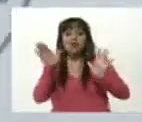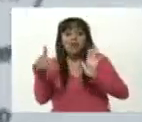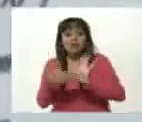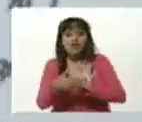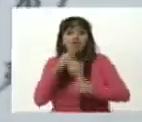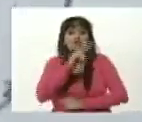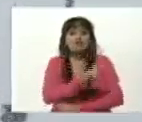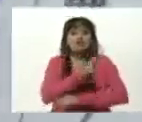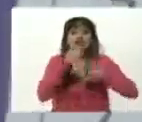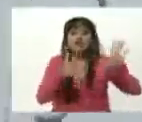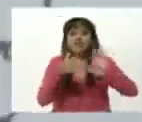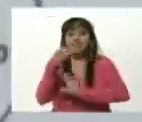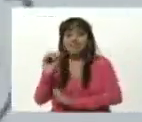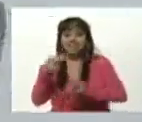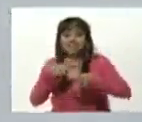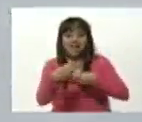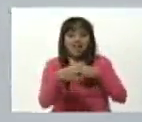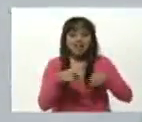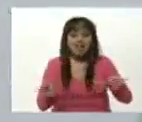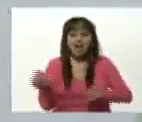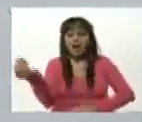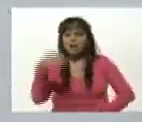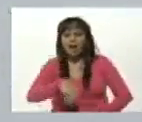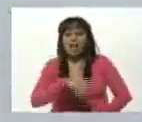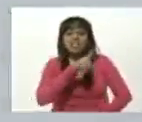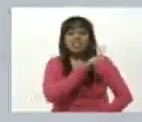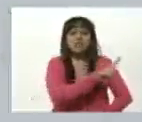279.260 hectáreas, más de un